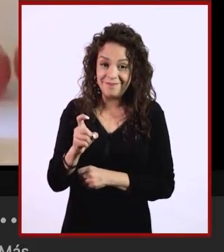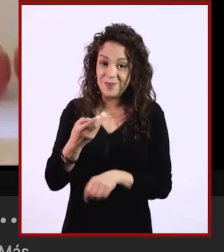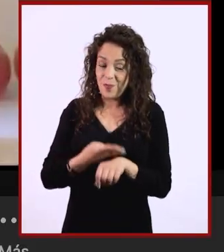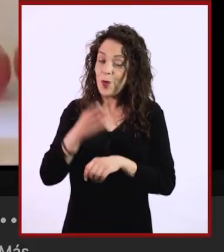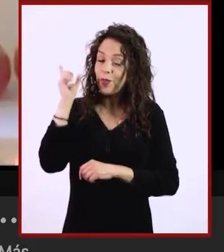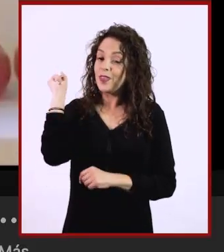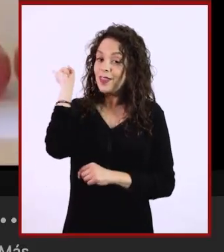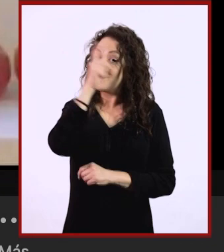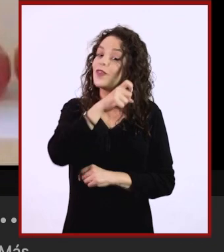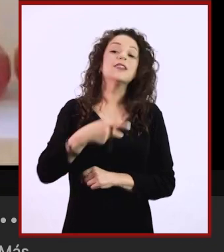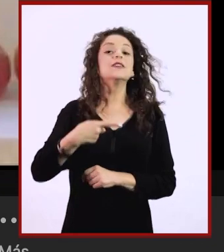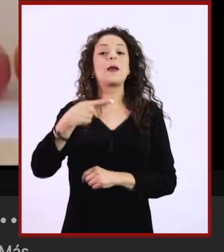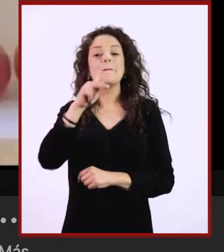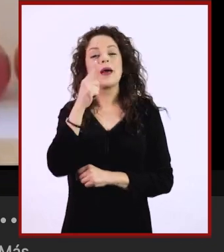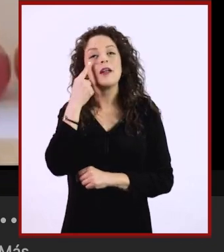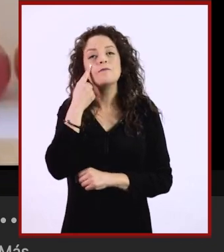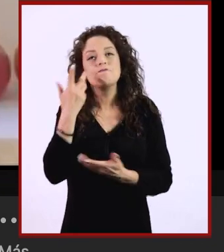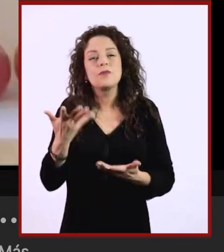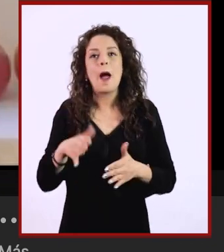Pues mira, básicamente